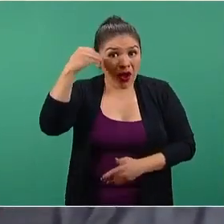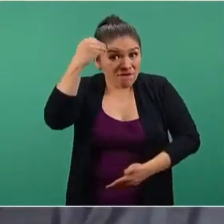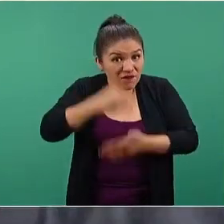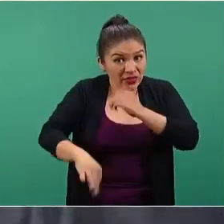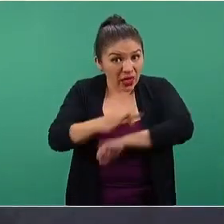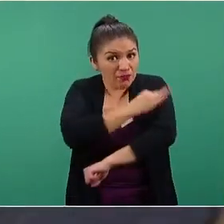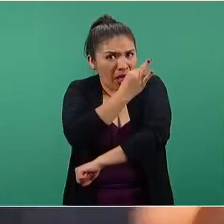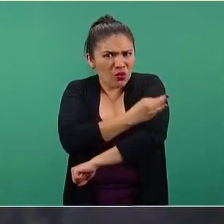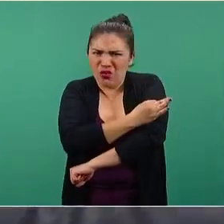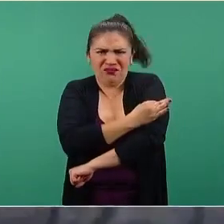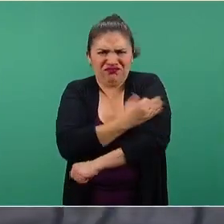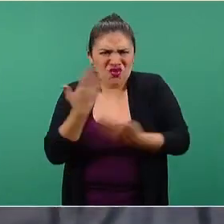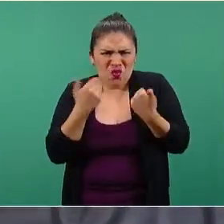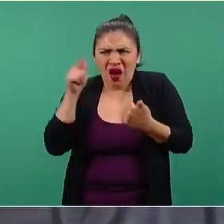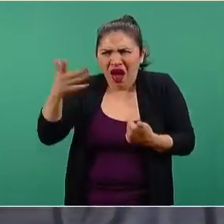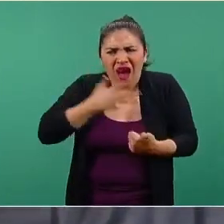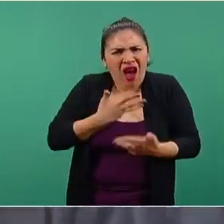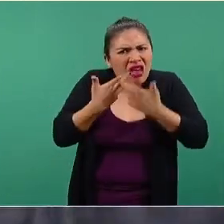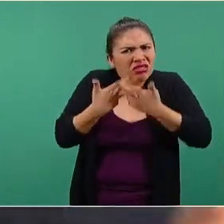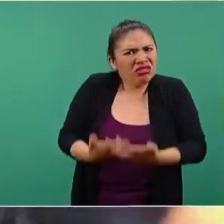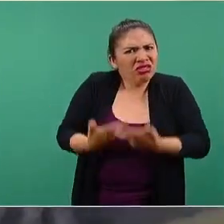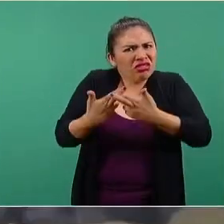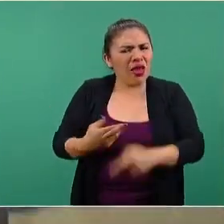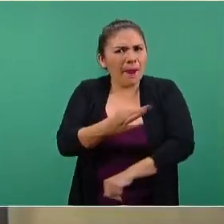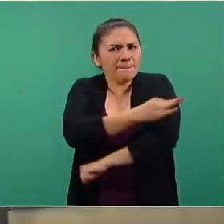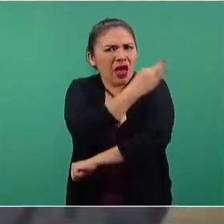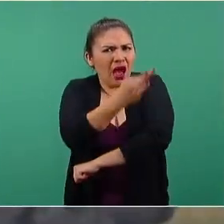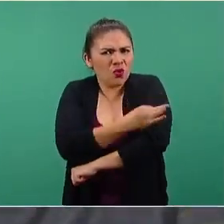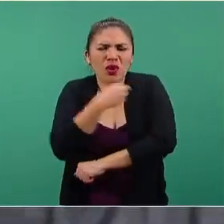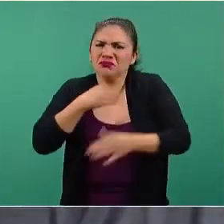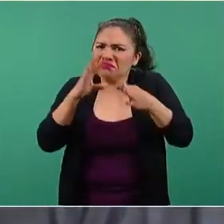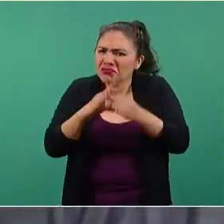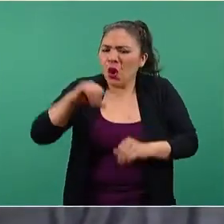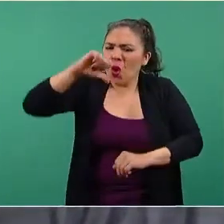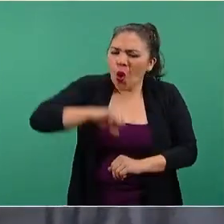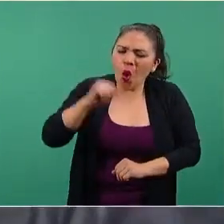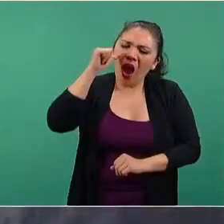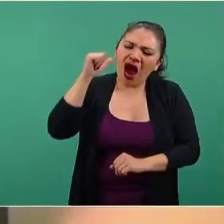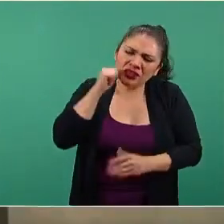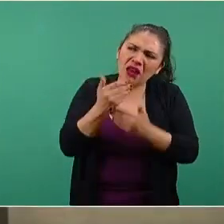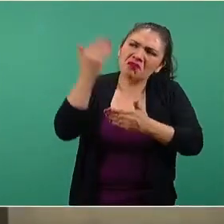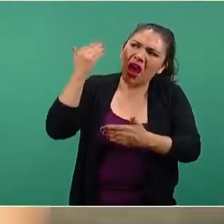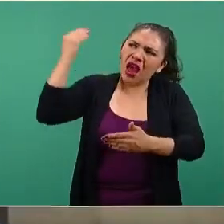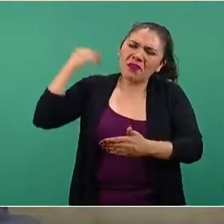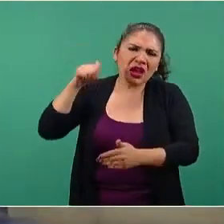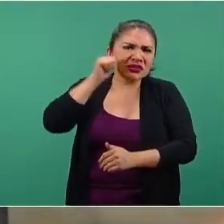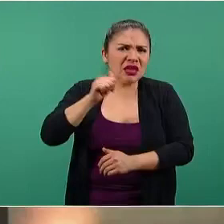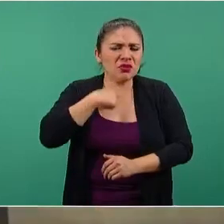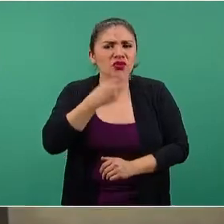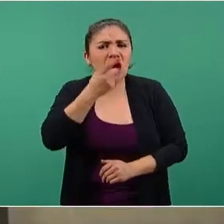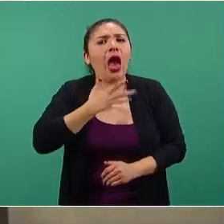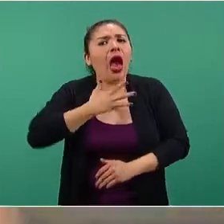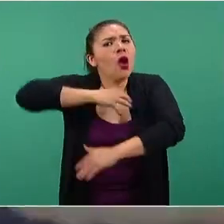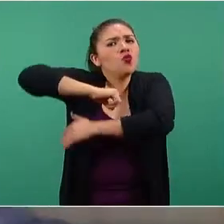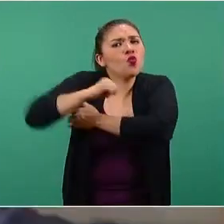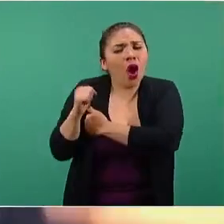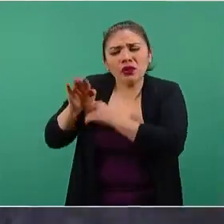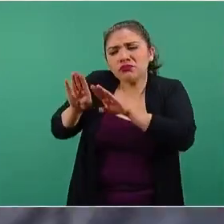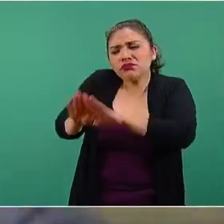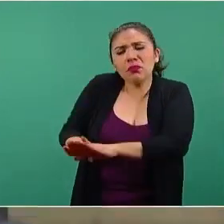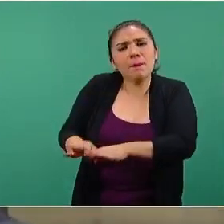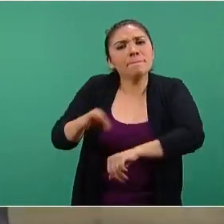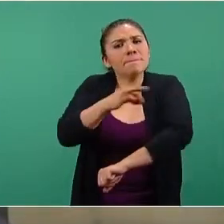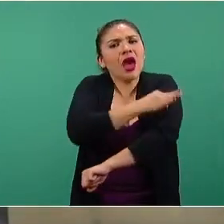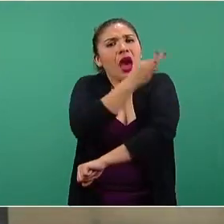vacunas ahí están, como lo acabo de indicar hoy, ayer y anteayer y todos los días. Tenemos una reserva de vacunas que están en